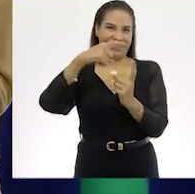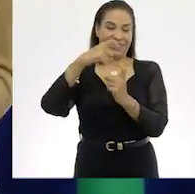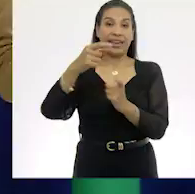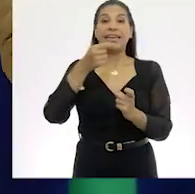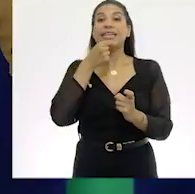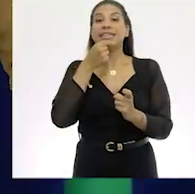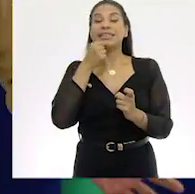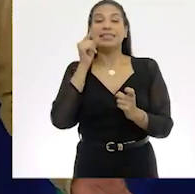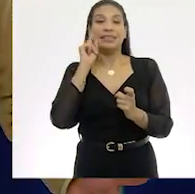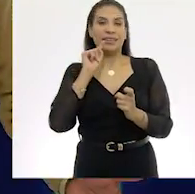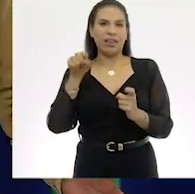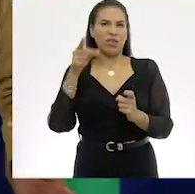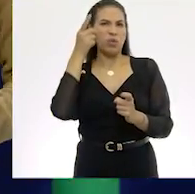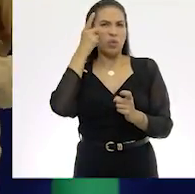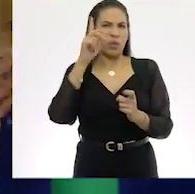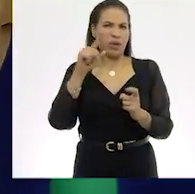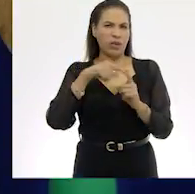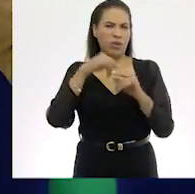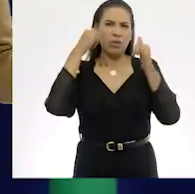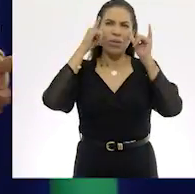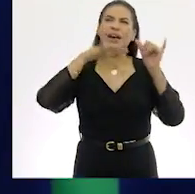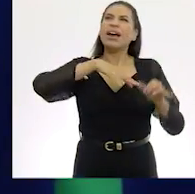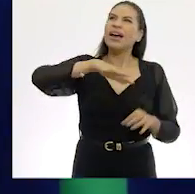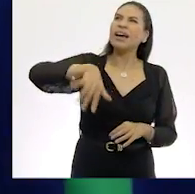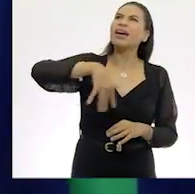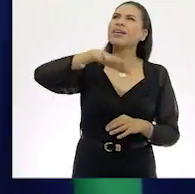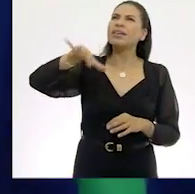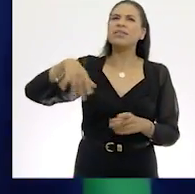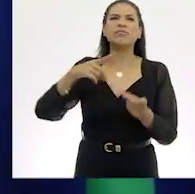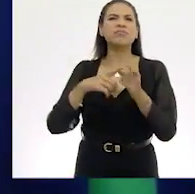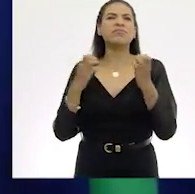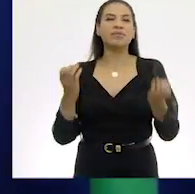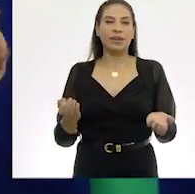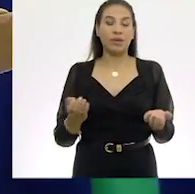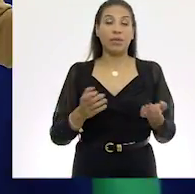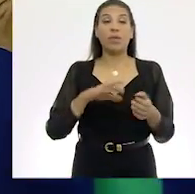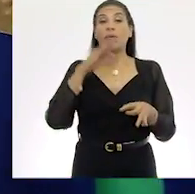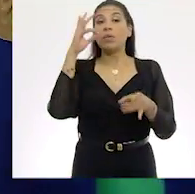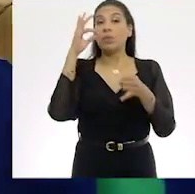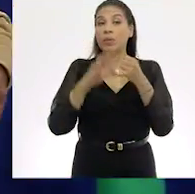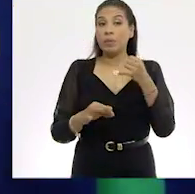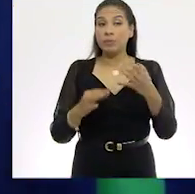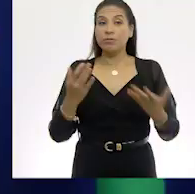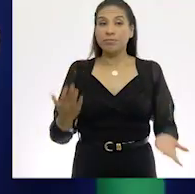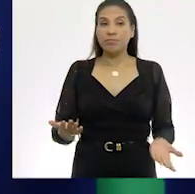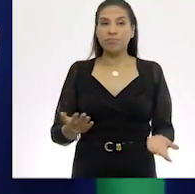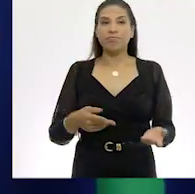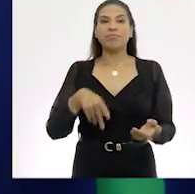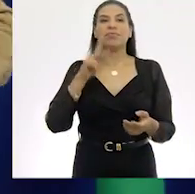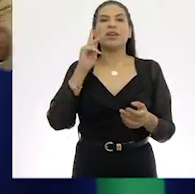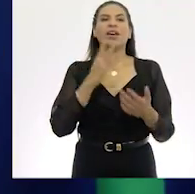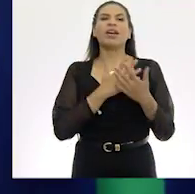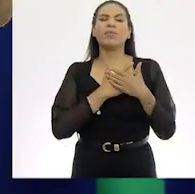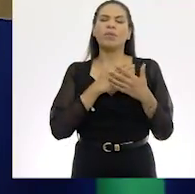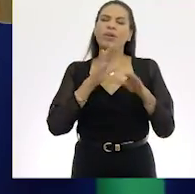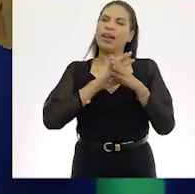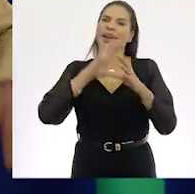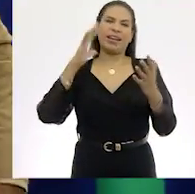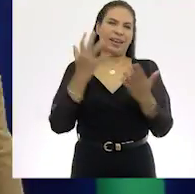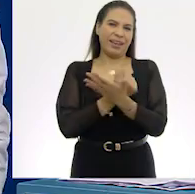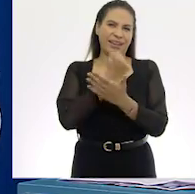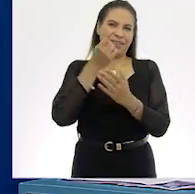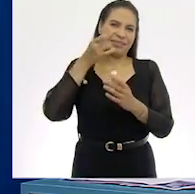niña, que era la propietaria de Edelmira, la buscaba por todos lados. Al final, el amor triunfa por encima del